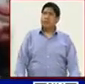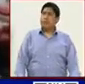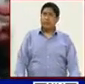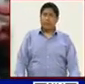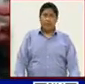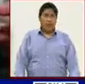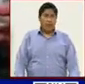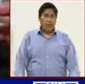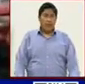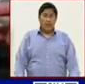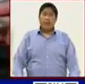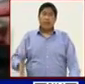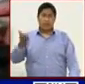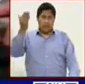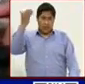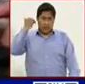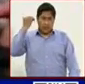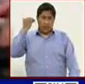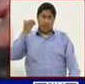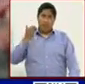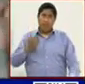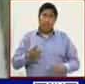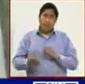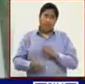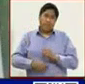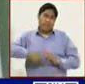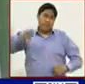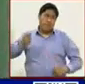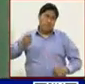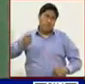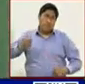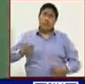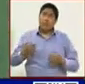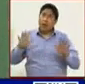Ha querido defender, pues ha sido agredido con un arma blanca.